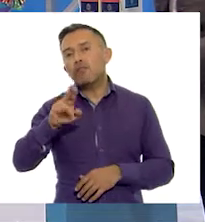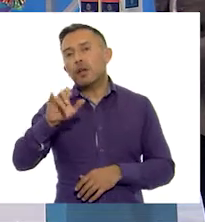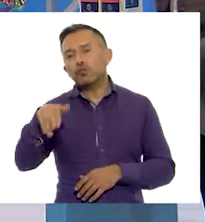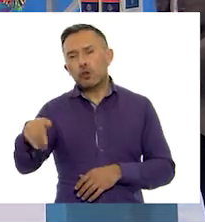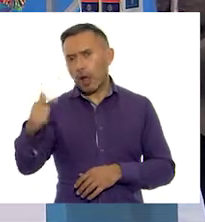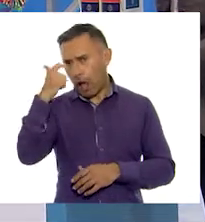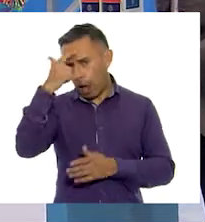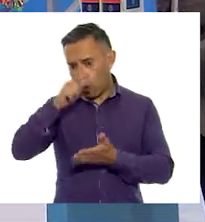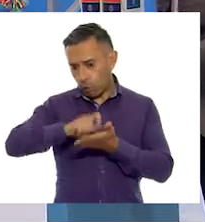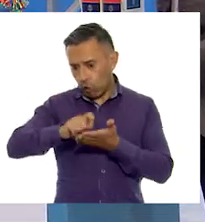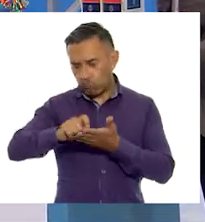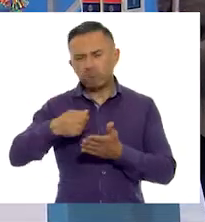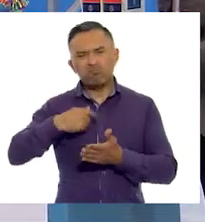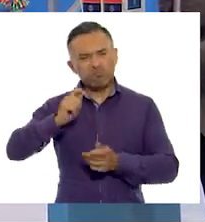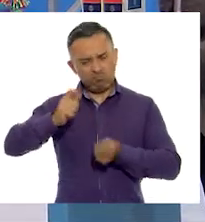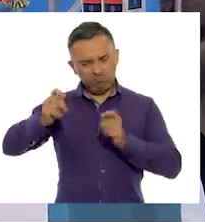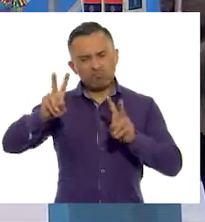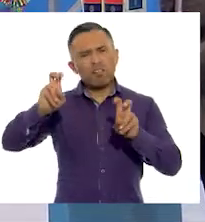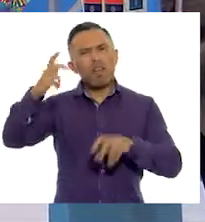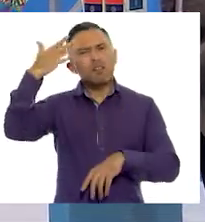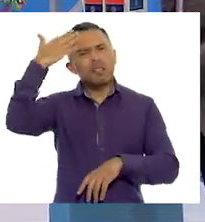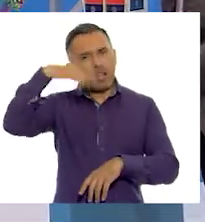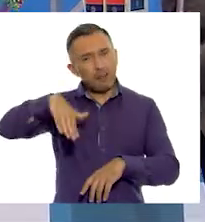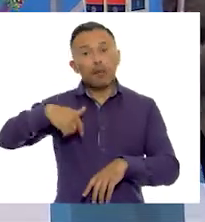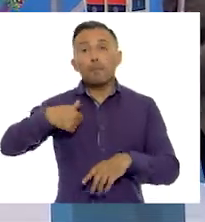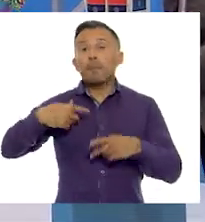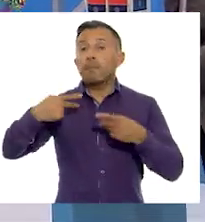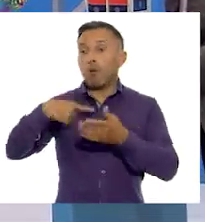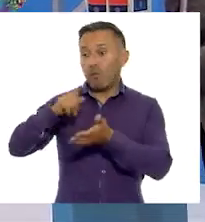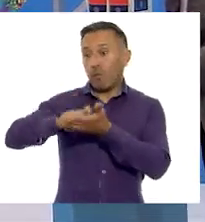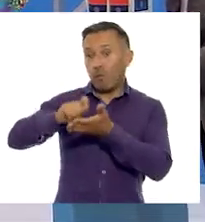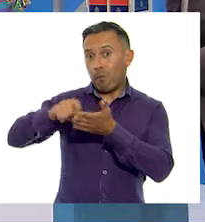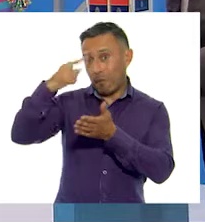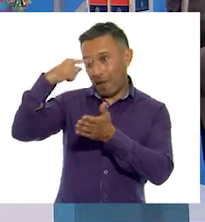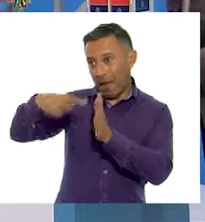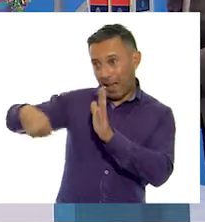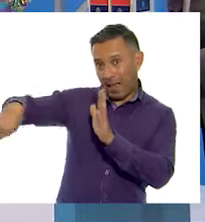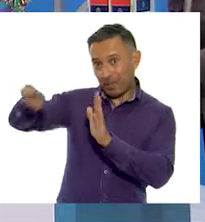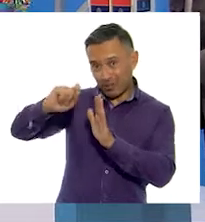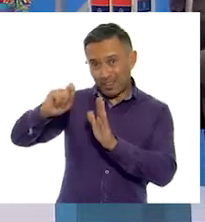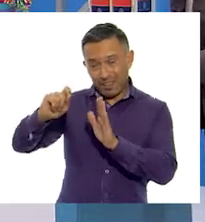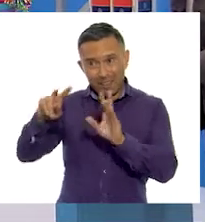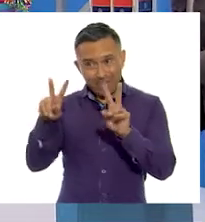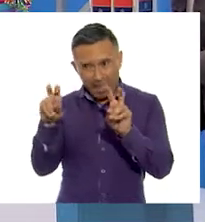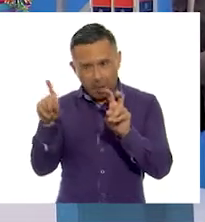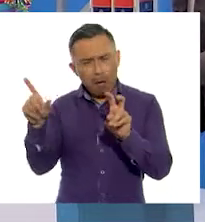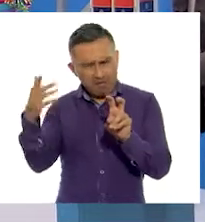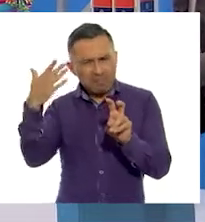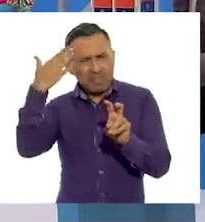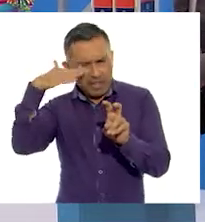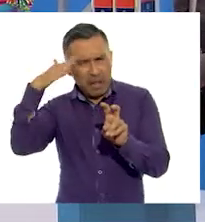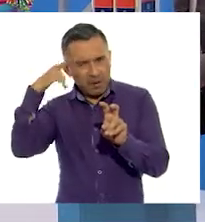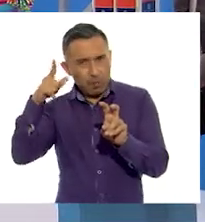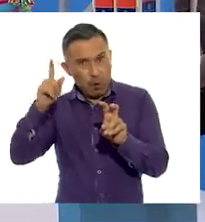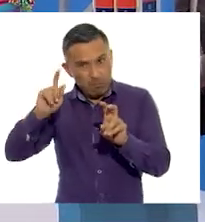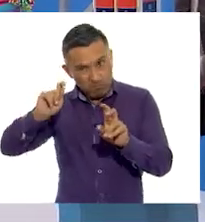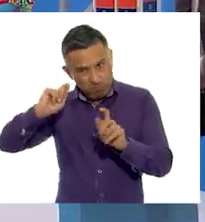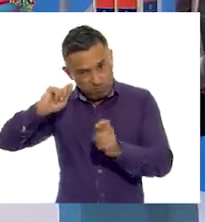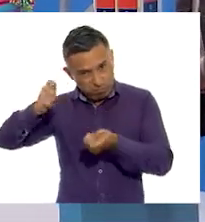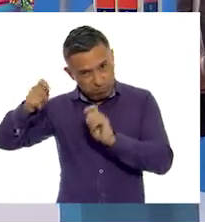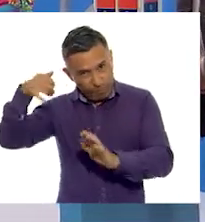mutación que le dé una nueva capacidad, por ejemplo, más letalidad. Galocha Artur Domínguez Nuño,